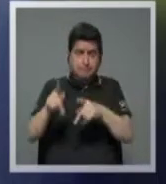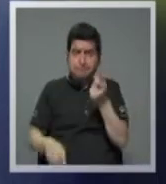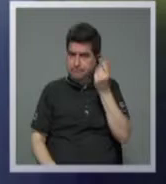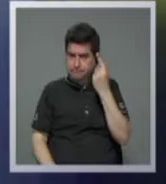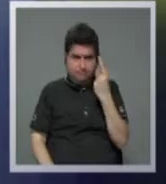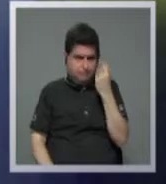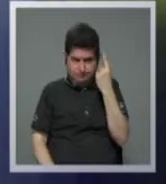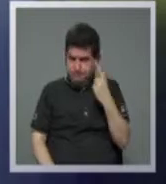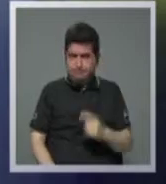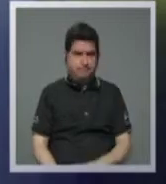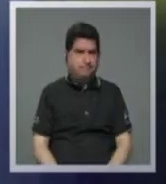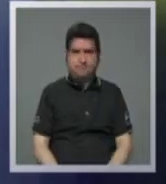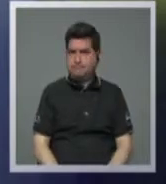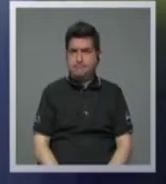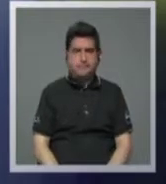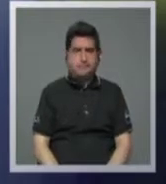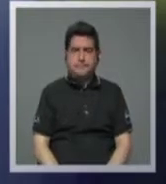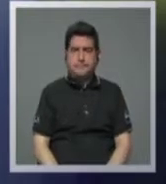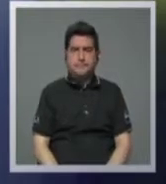entiende